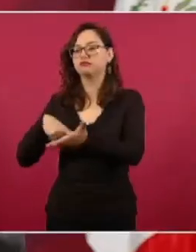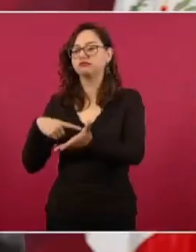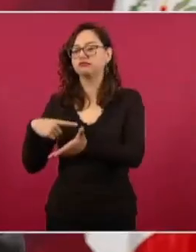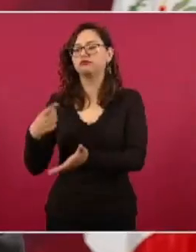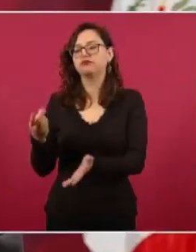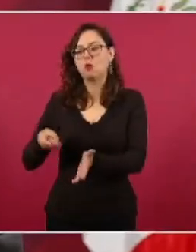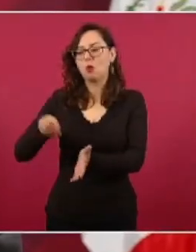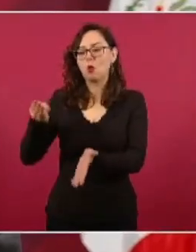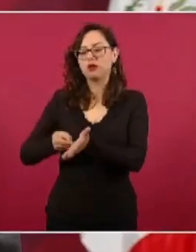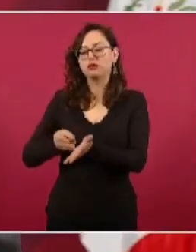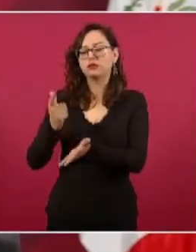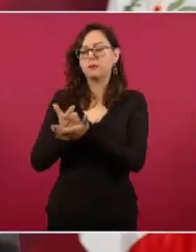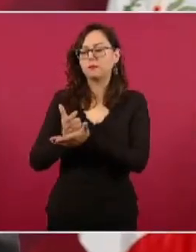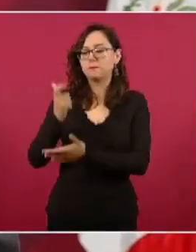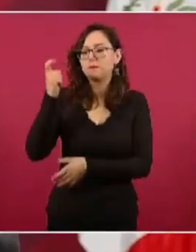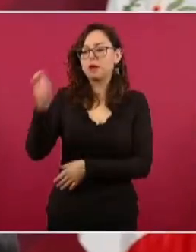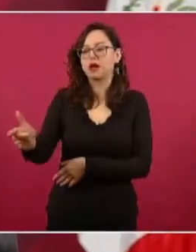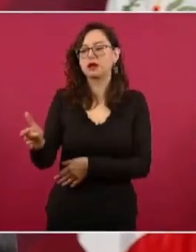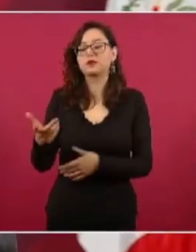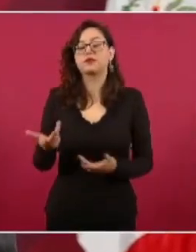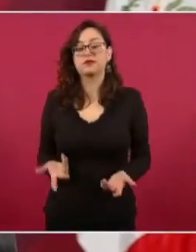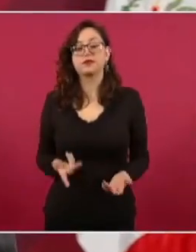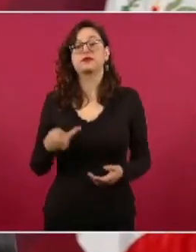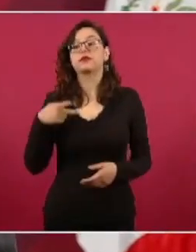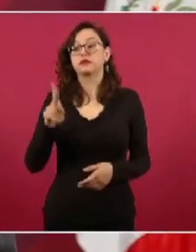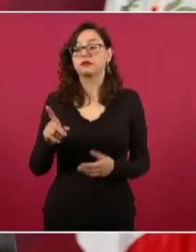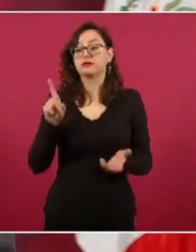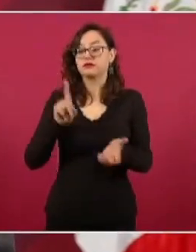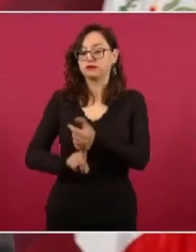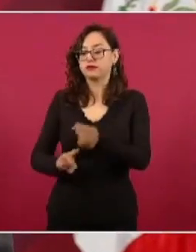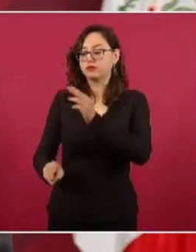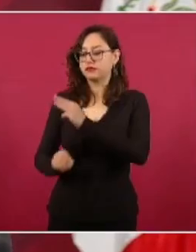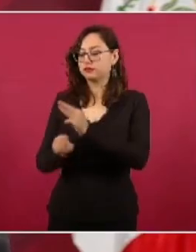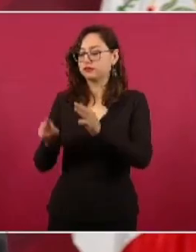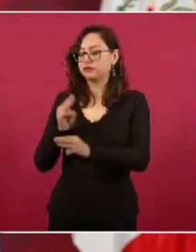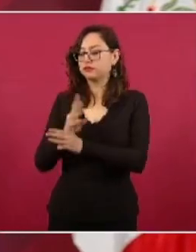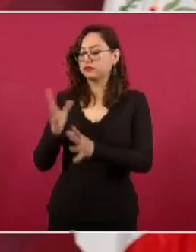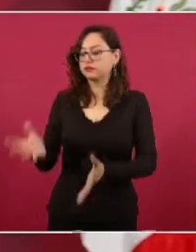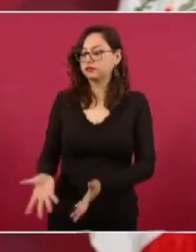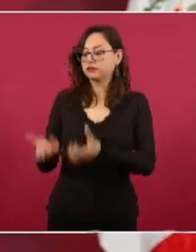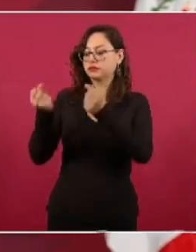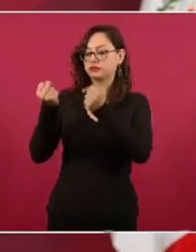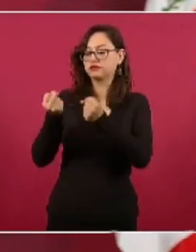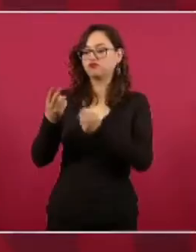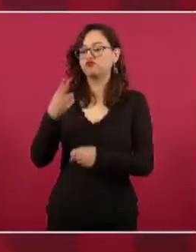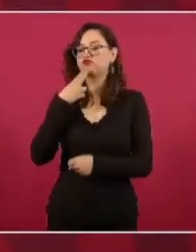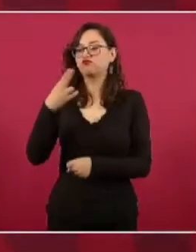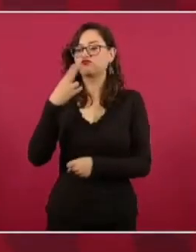balasto, que a lo mejor vamos a utilizar en el Tren Maya, pero bueno,